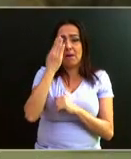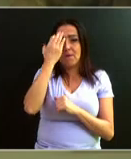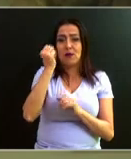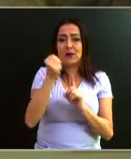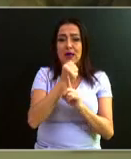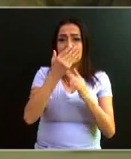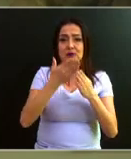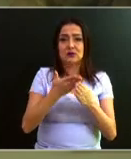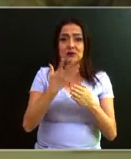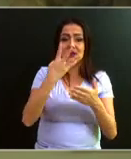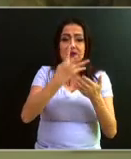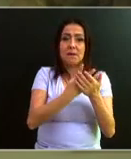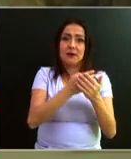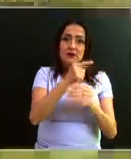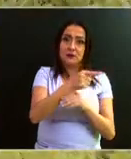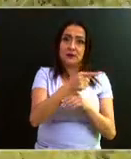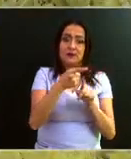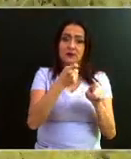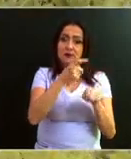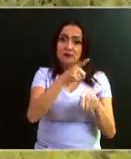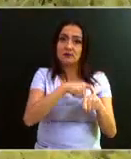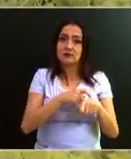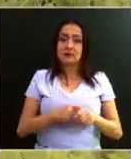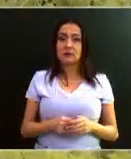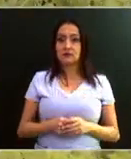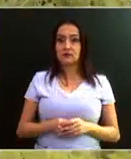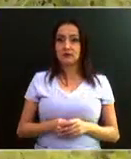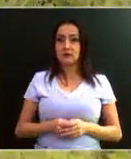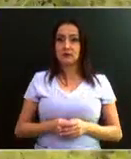agresor permanece en prisión preventiva desde entonces.